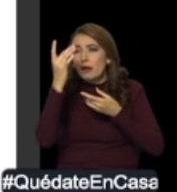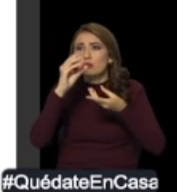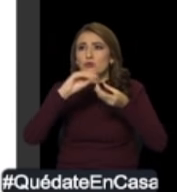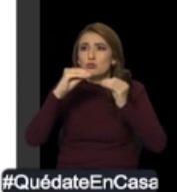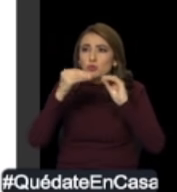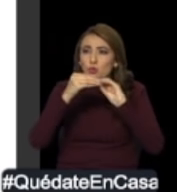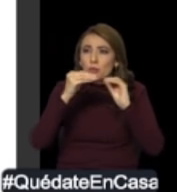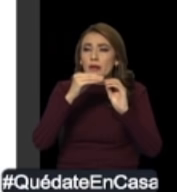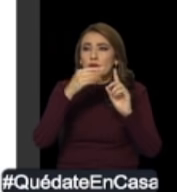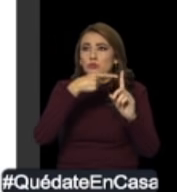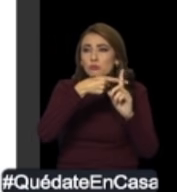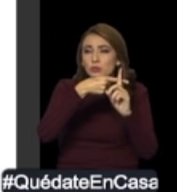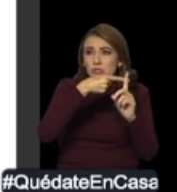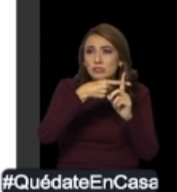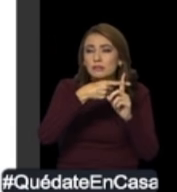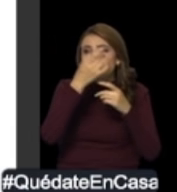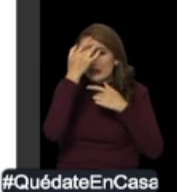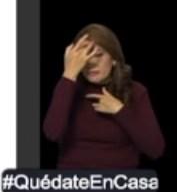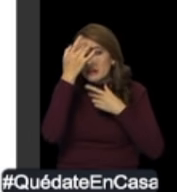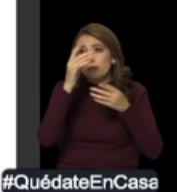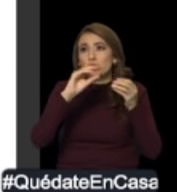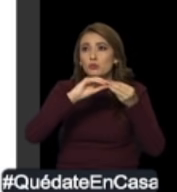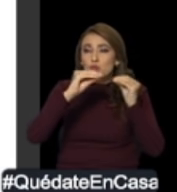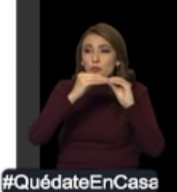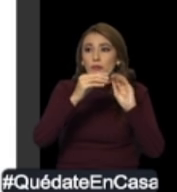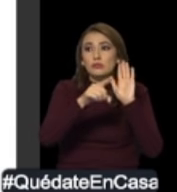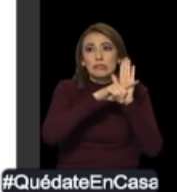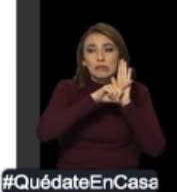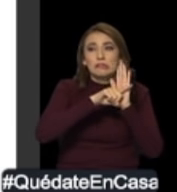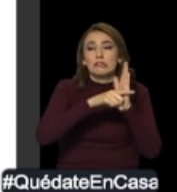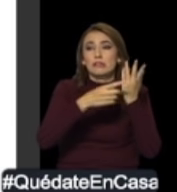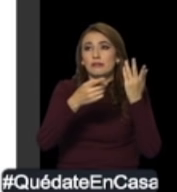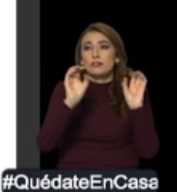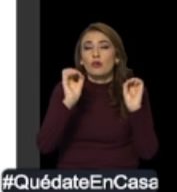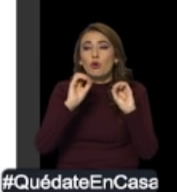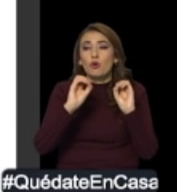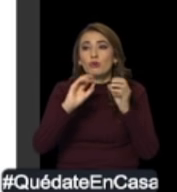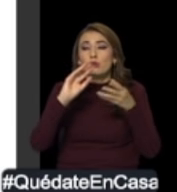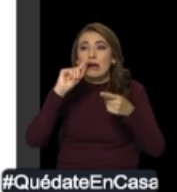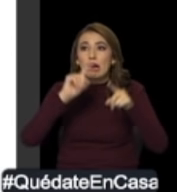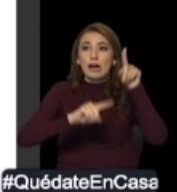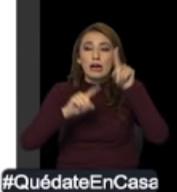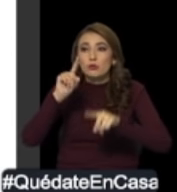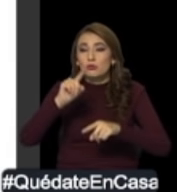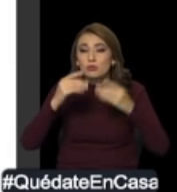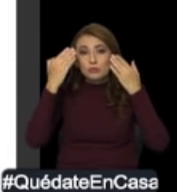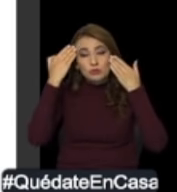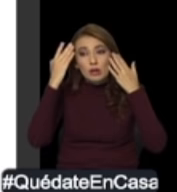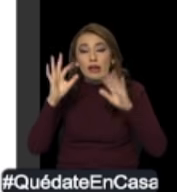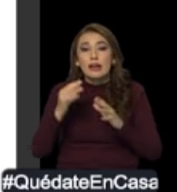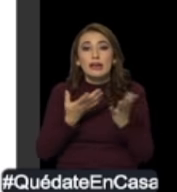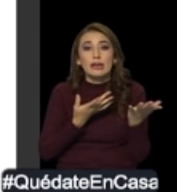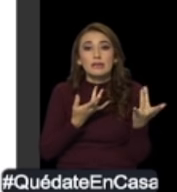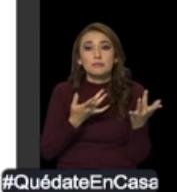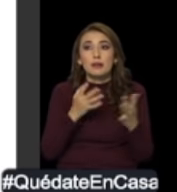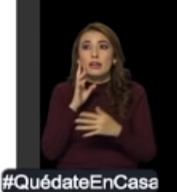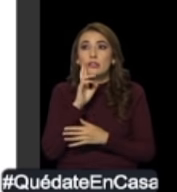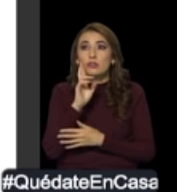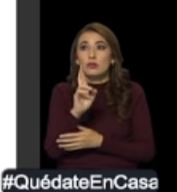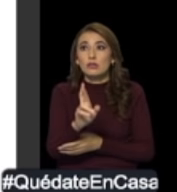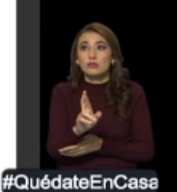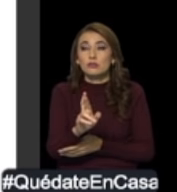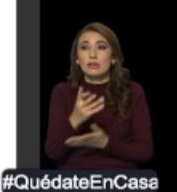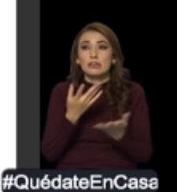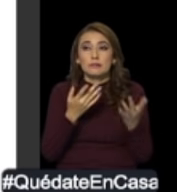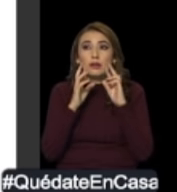descartados, aquellos que han sido confirmados y los que se tiene todavía como sospechosos. La última